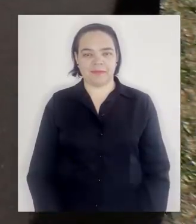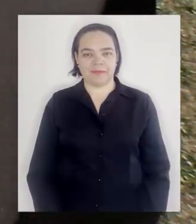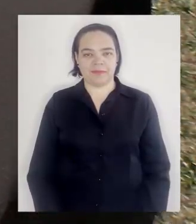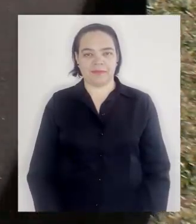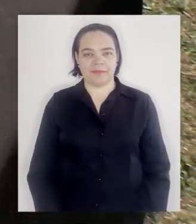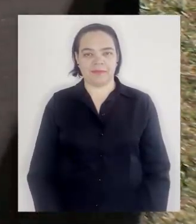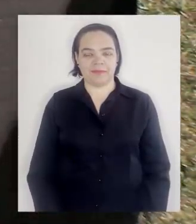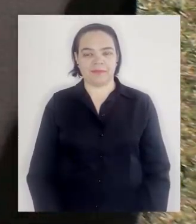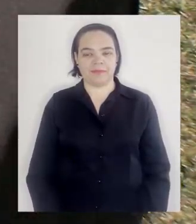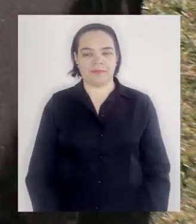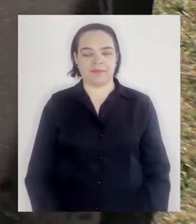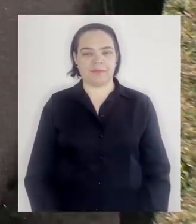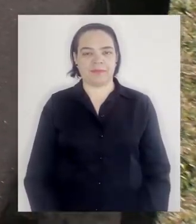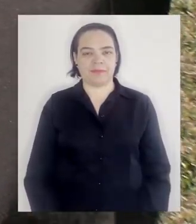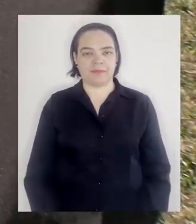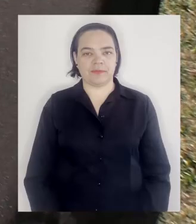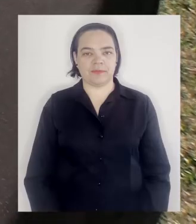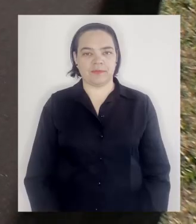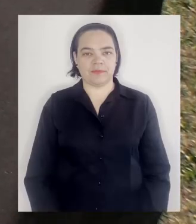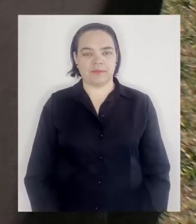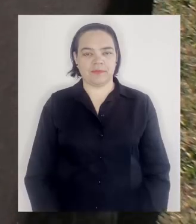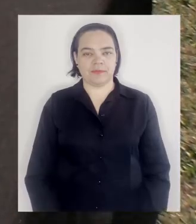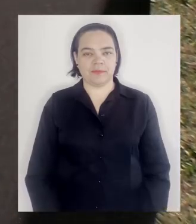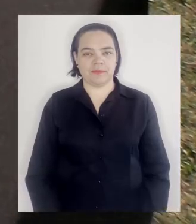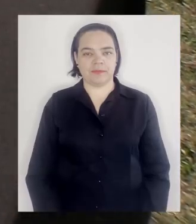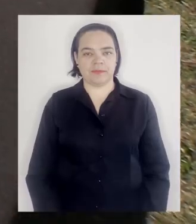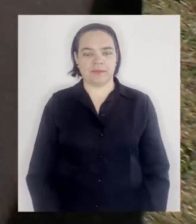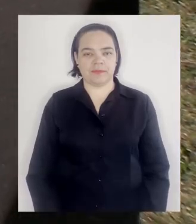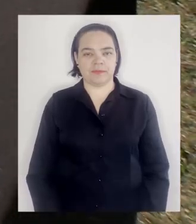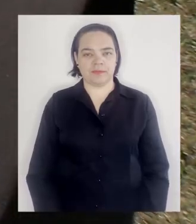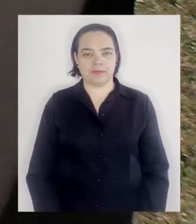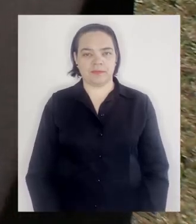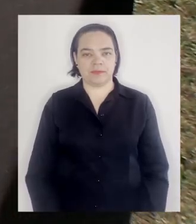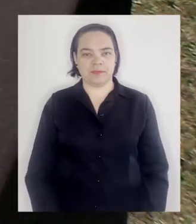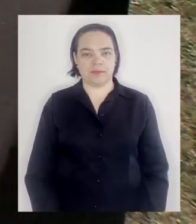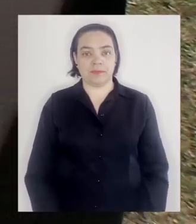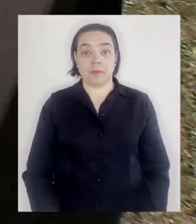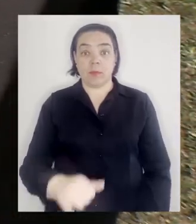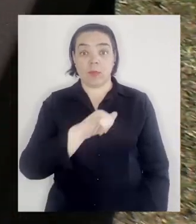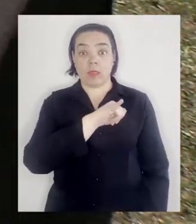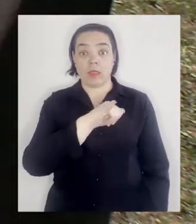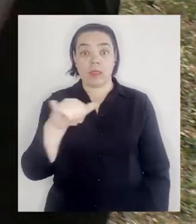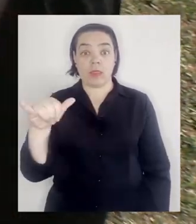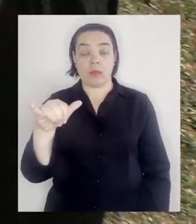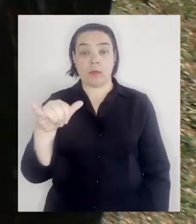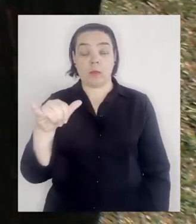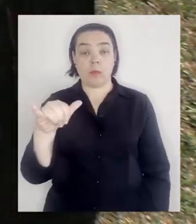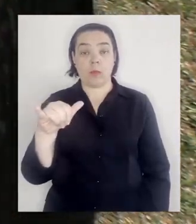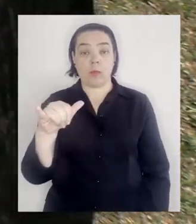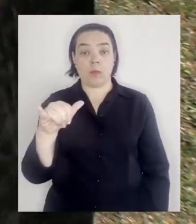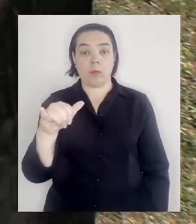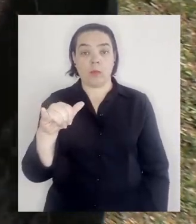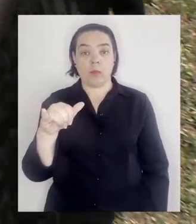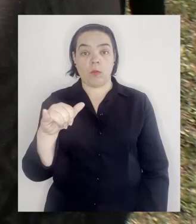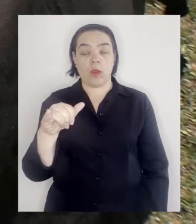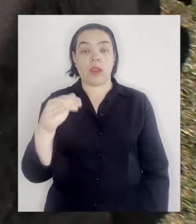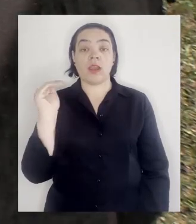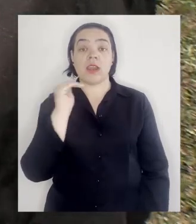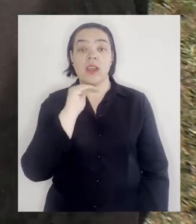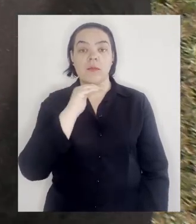cucharón, de una vez. De una sola vez, sí, track. Sí. Listo. Y después muy rápida. Muy rápidamente